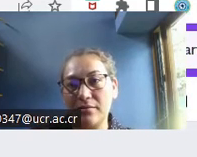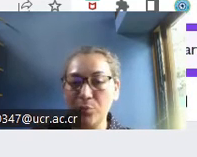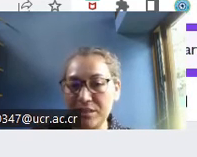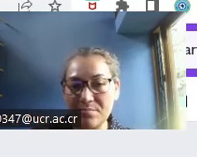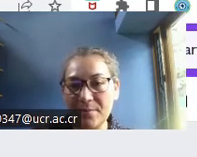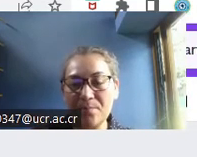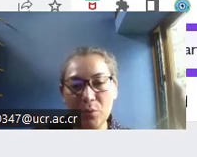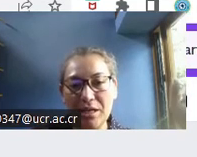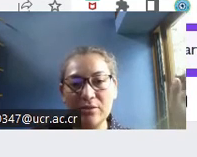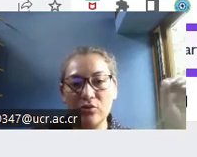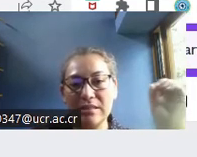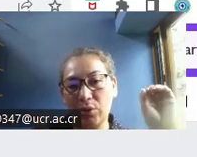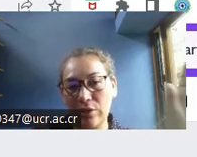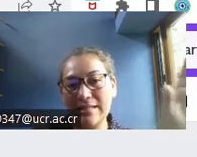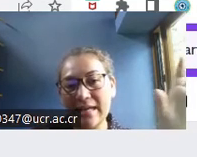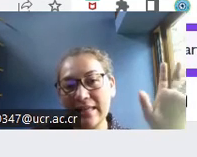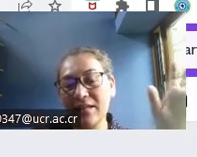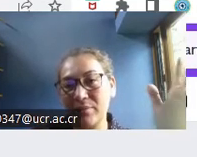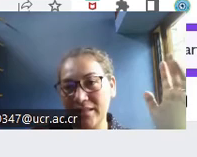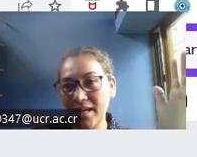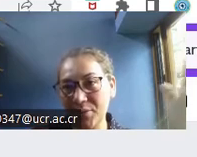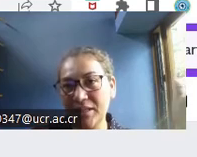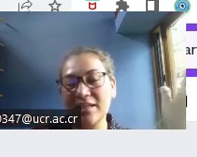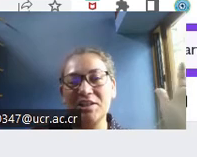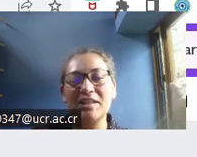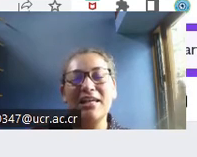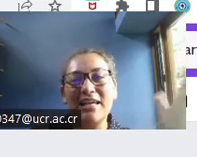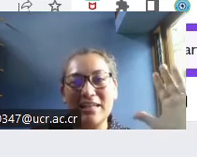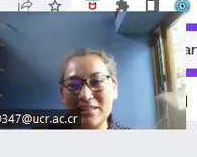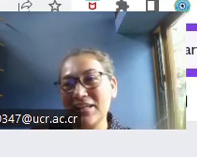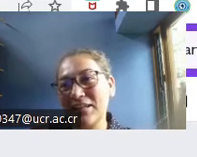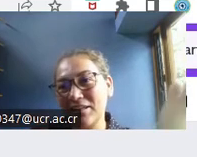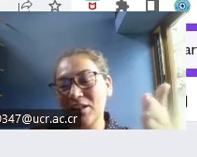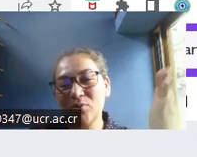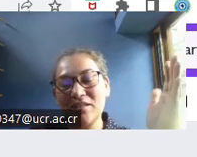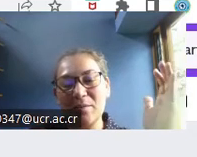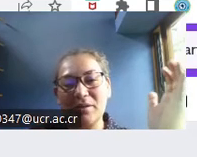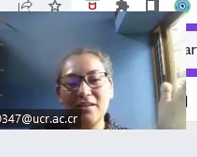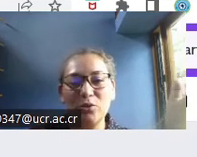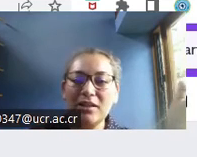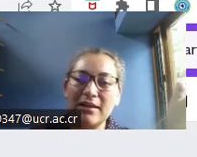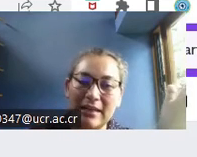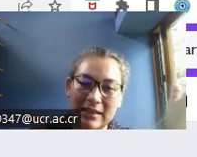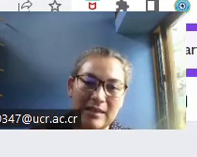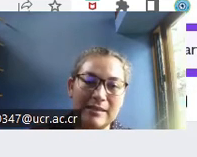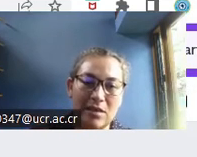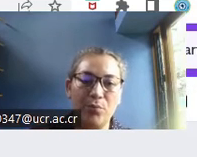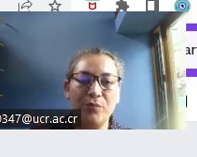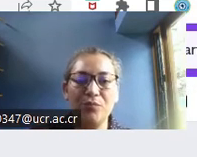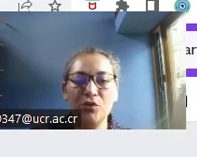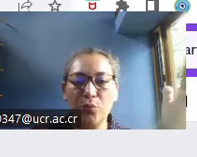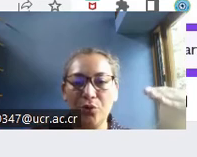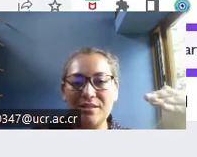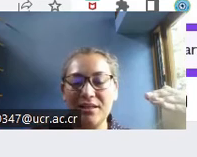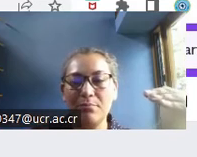Y PowerPoint también, ¿ok? Entonces, bueno, esa es la desventaja, ¿verdad? Que les dije que tenemos desde la parte gratuita el